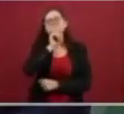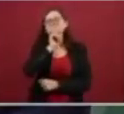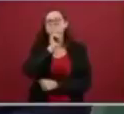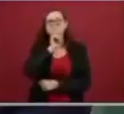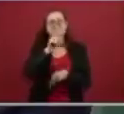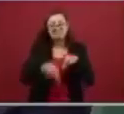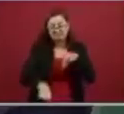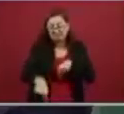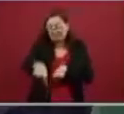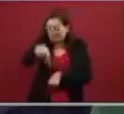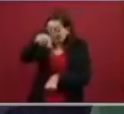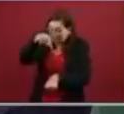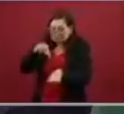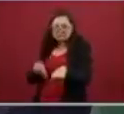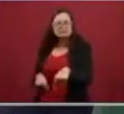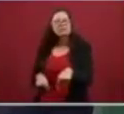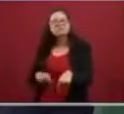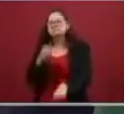un paso atrás,